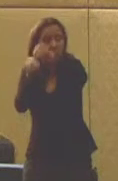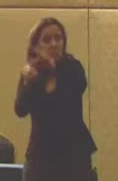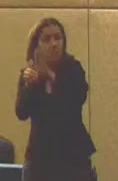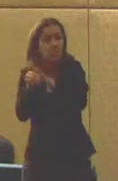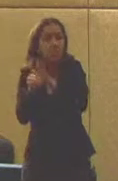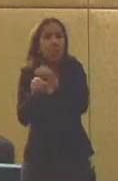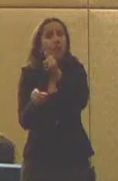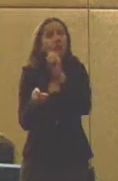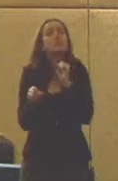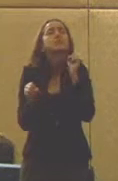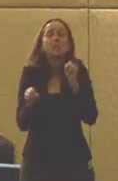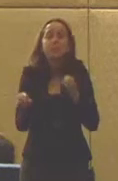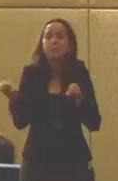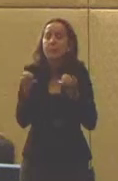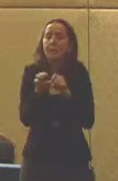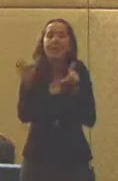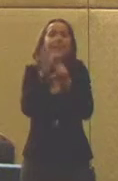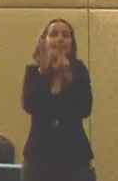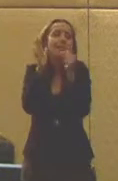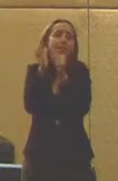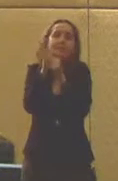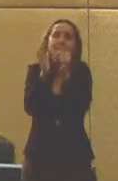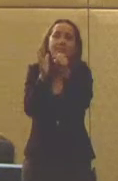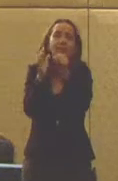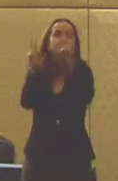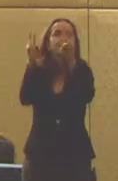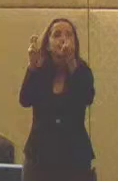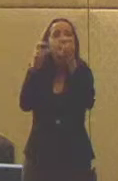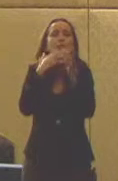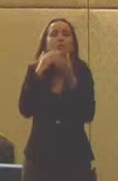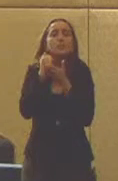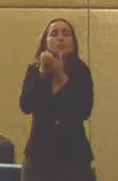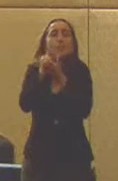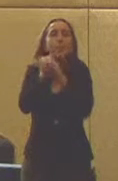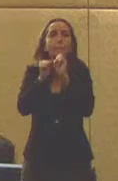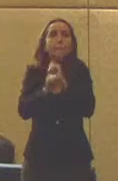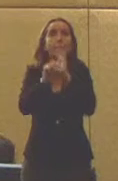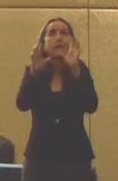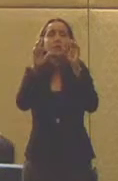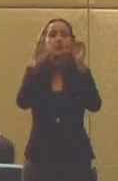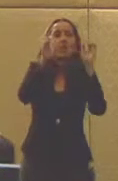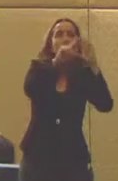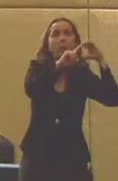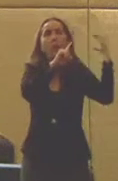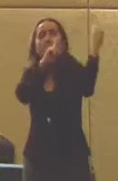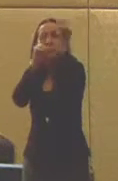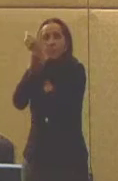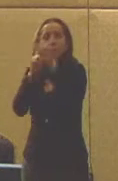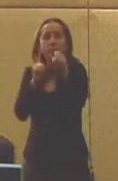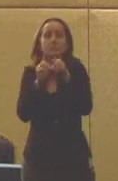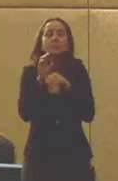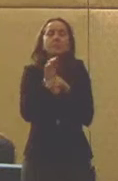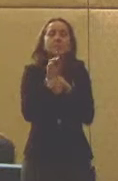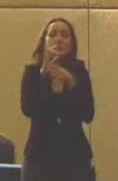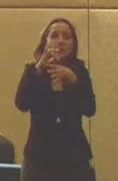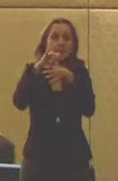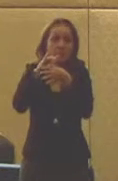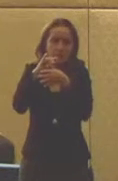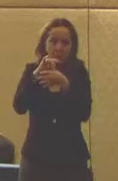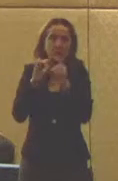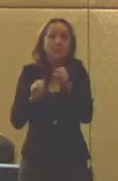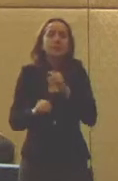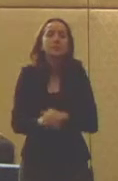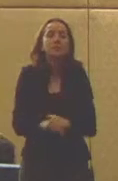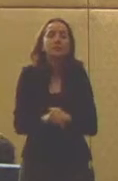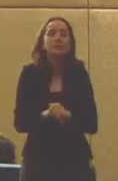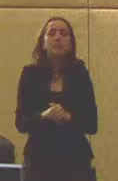mandatan incorporar la gestión de riesgo en la evaluación de impacto ambiental. Es algo interesante. Vemos que esto es una tendencia creciente en la región, también